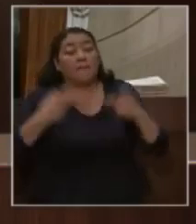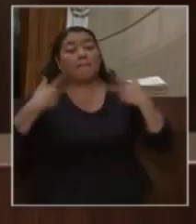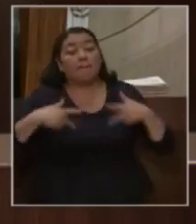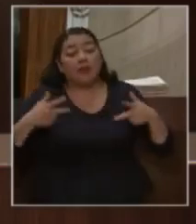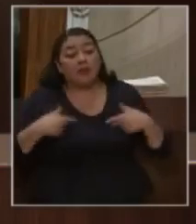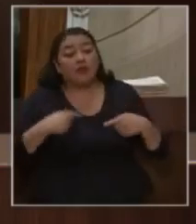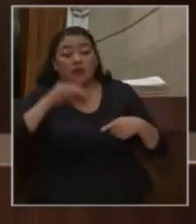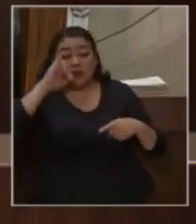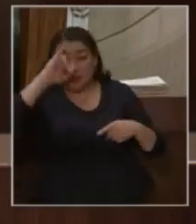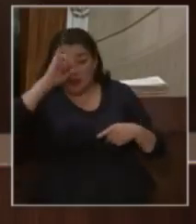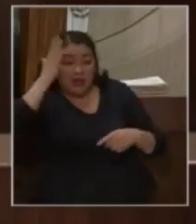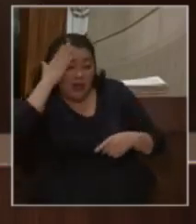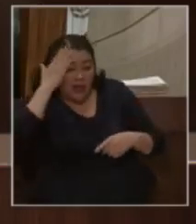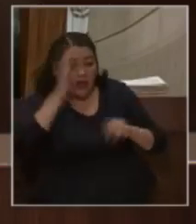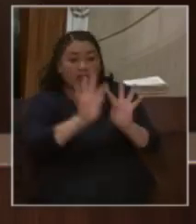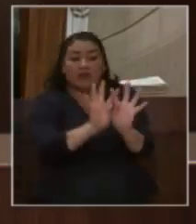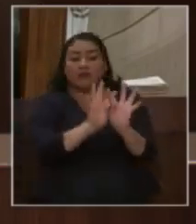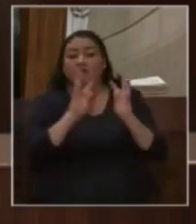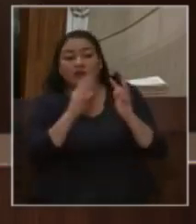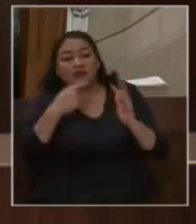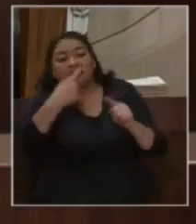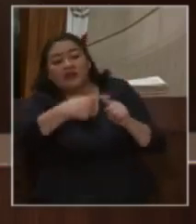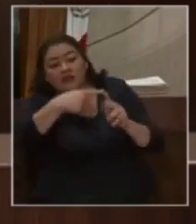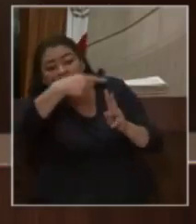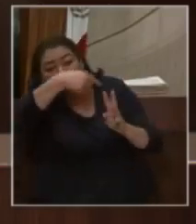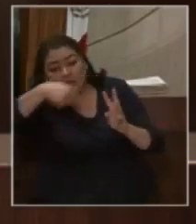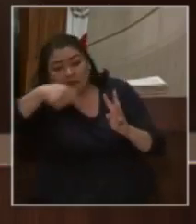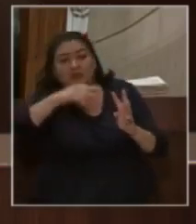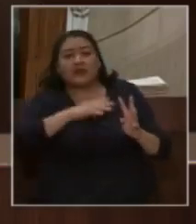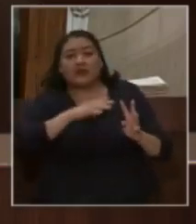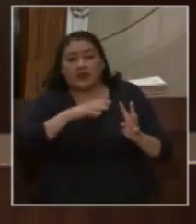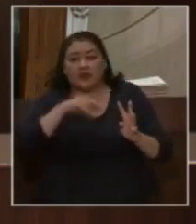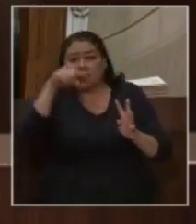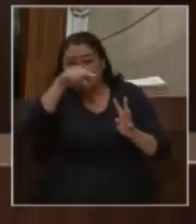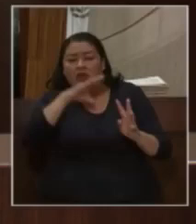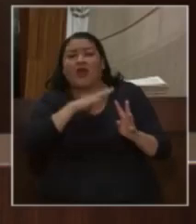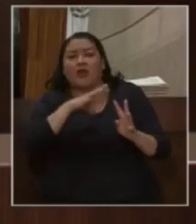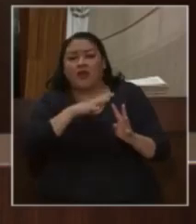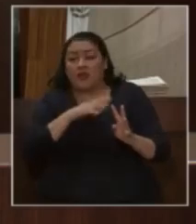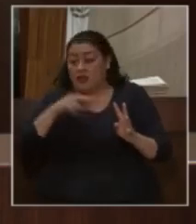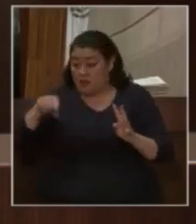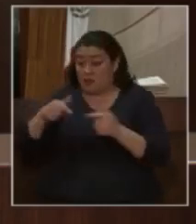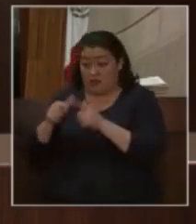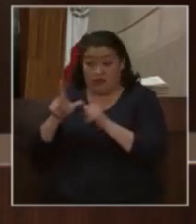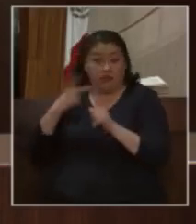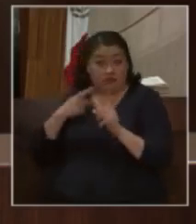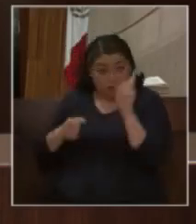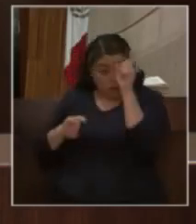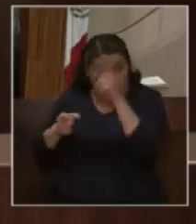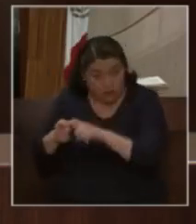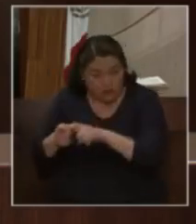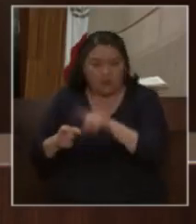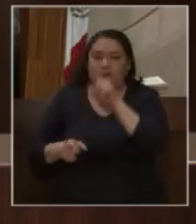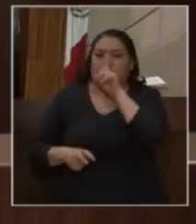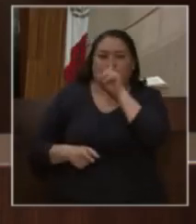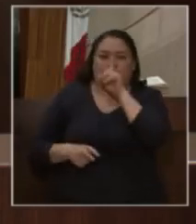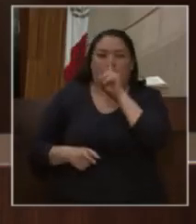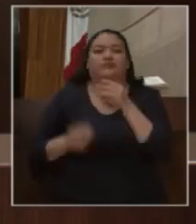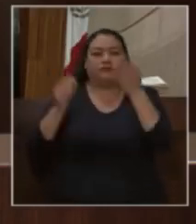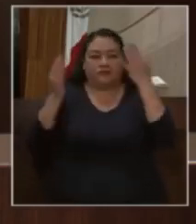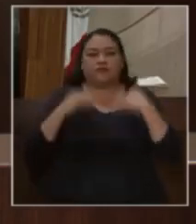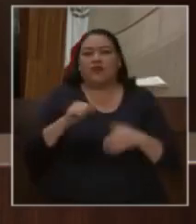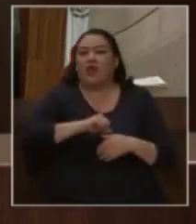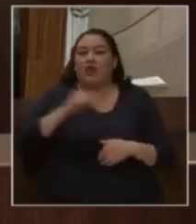y por supuesto que no tenía nada que ver con el tema de Morena. Por otro lado, la propia